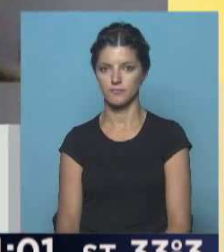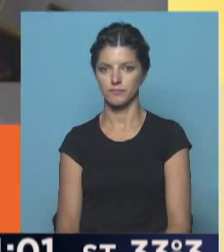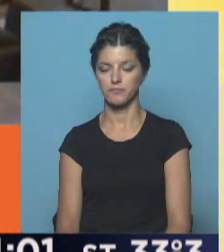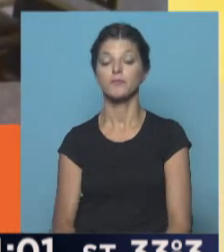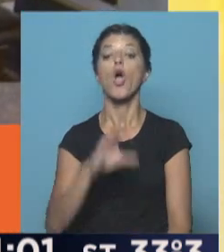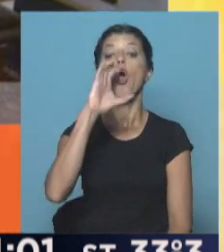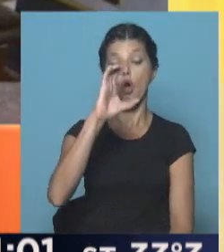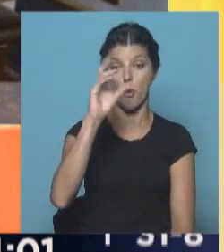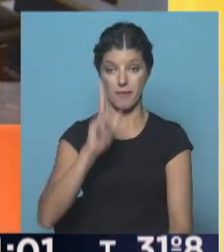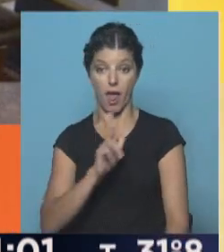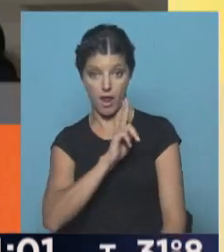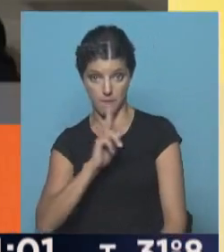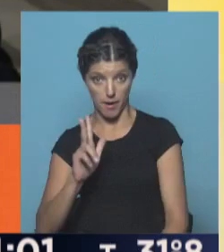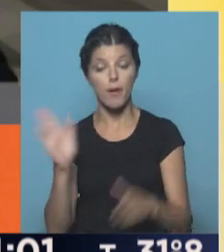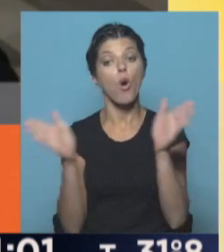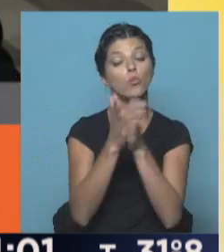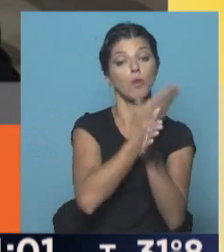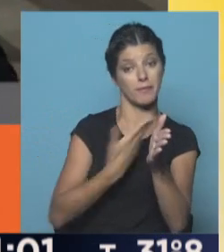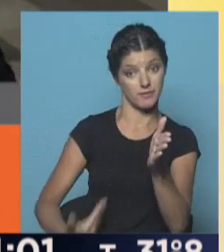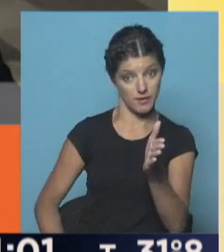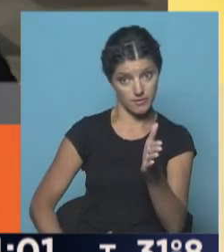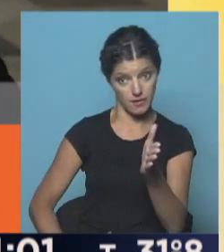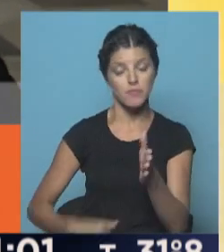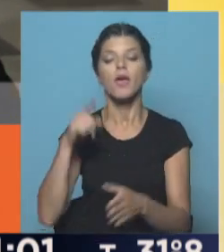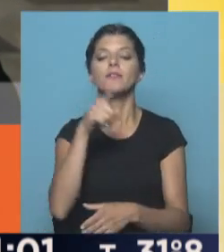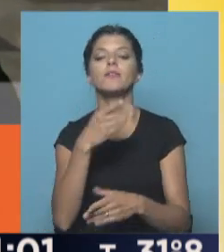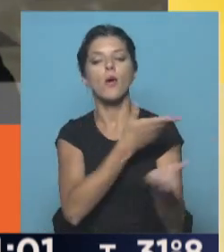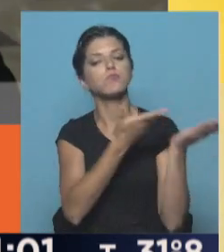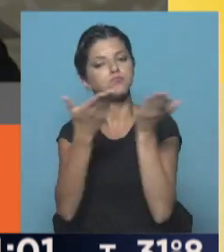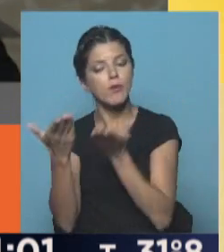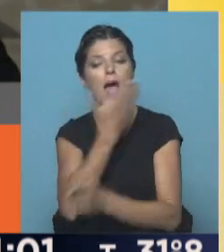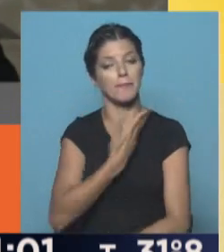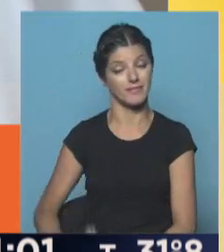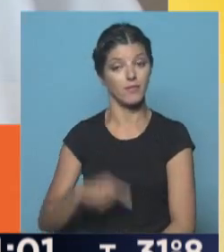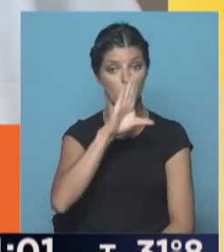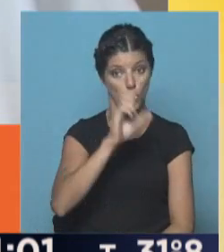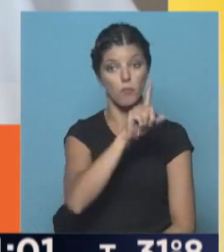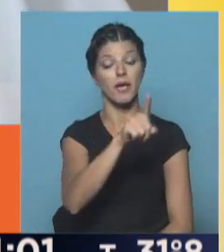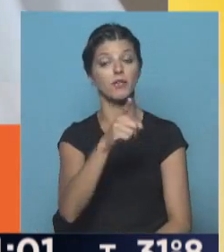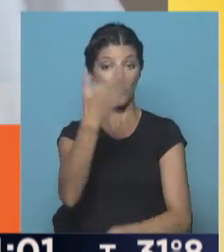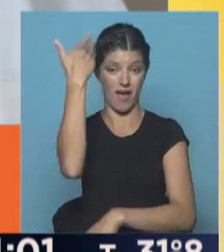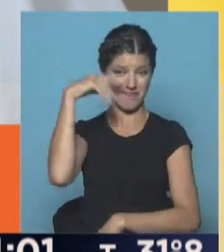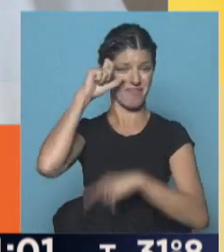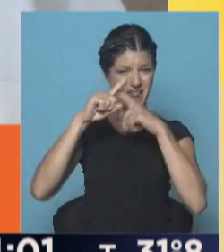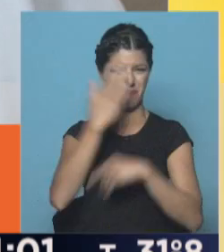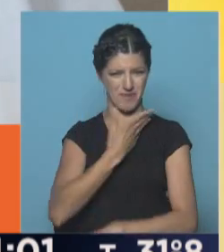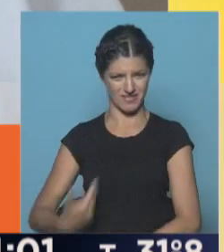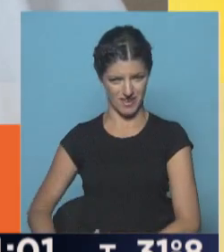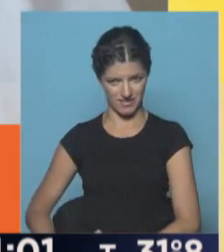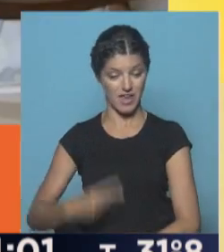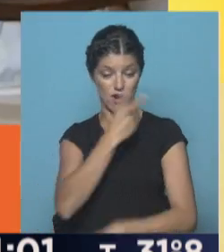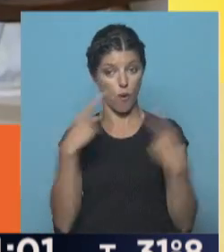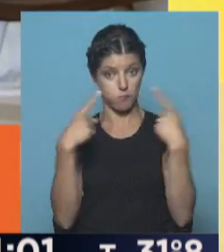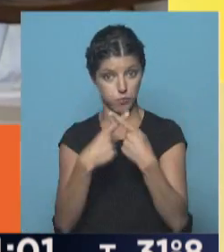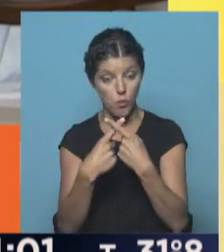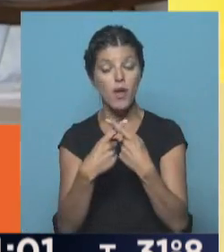Colombia. El Papa Francisco con Santos y Uribe, el sumo pontífice, recibió en el Vaticano al presidente colombiano y a su antecesor y principal opositor, con quienes conversó sobre